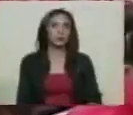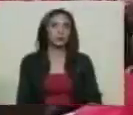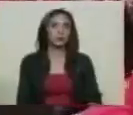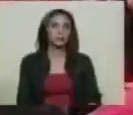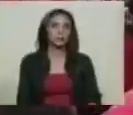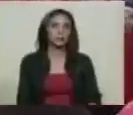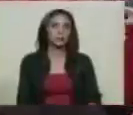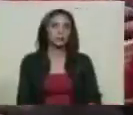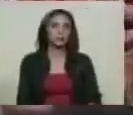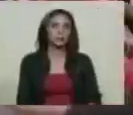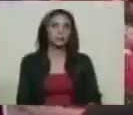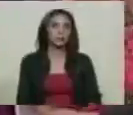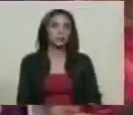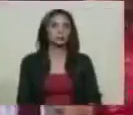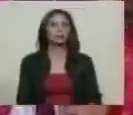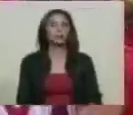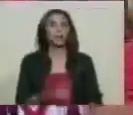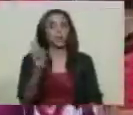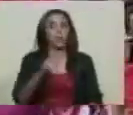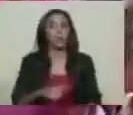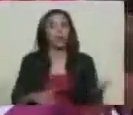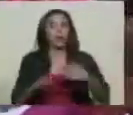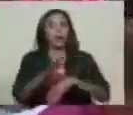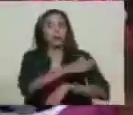Sobre la Dirección Nacional del PSUV.